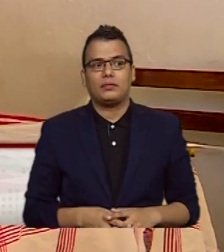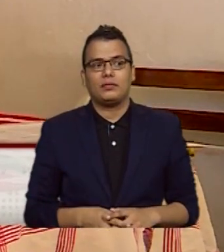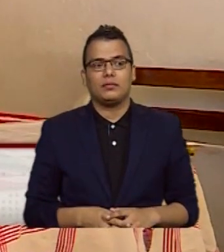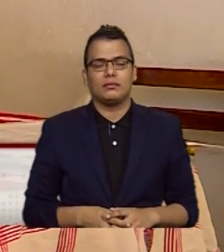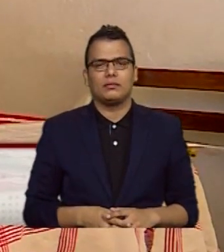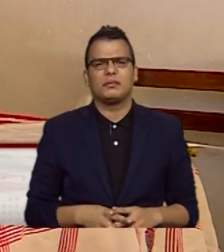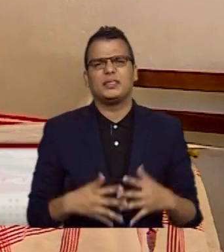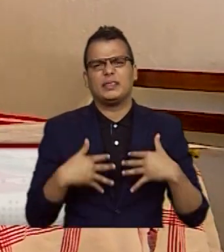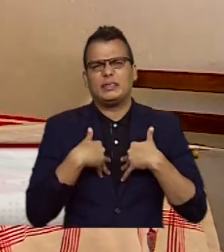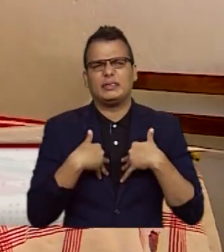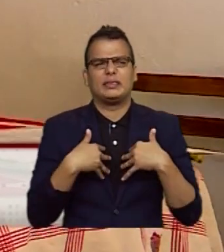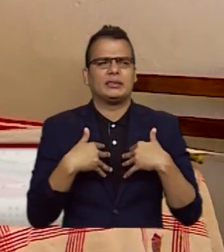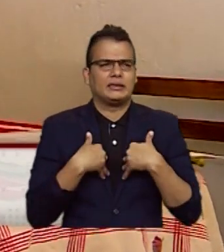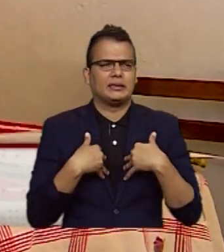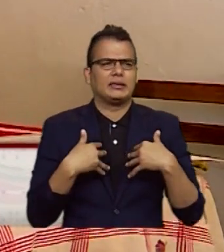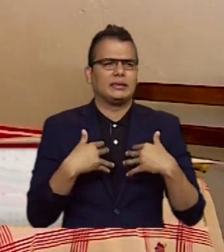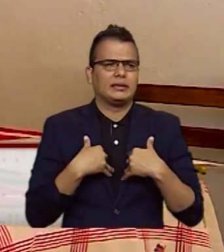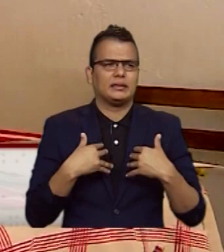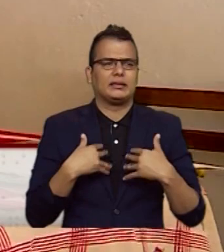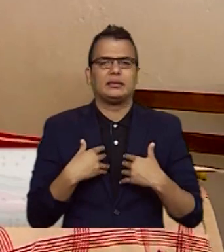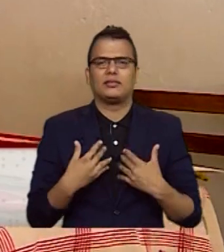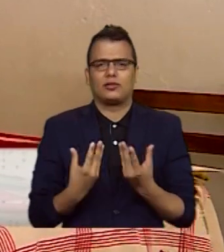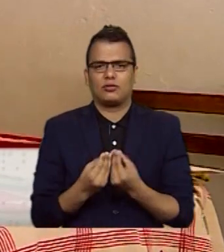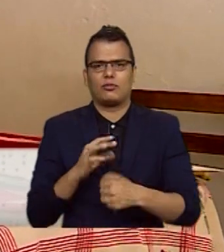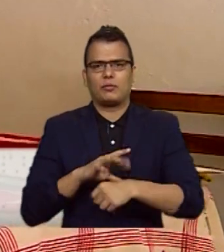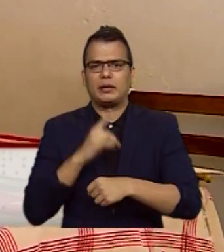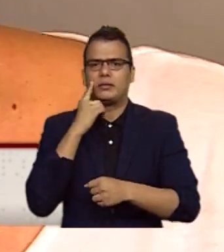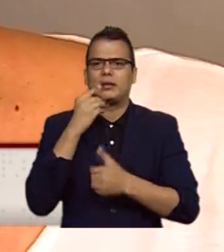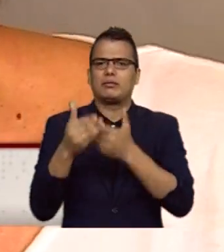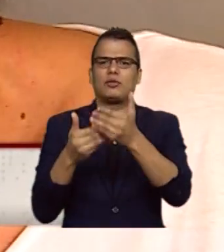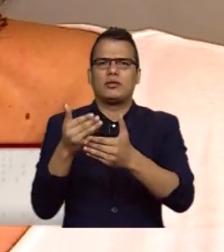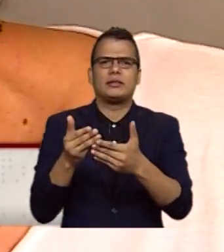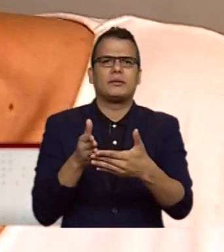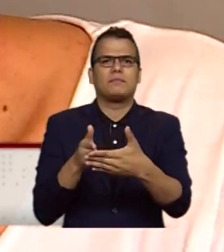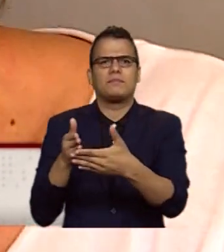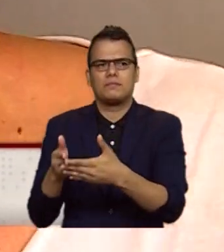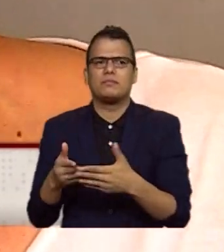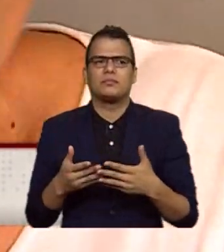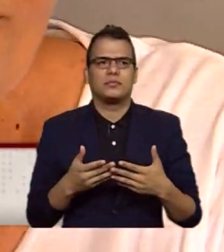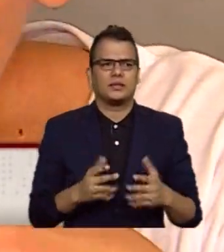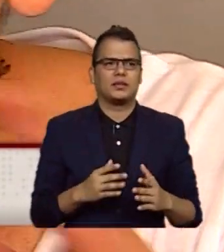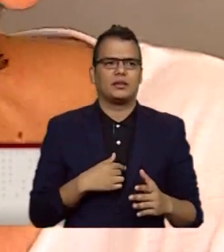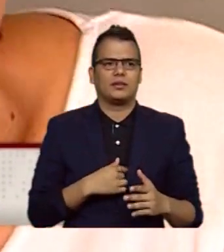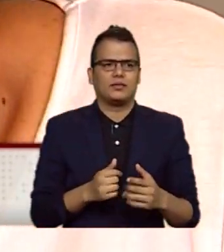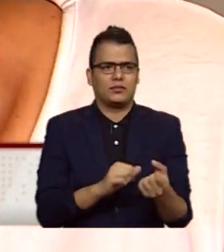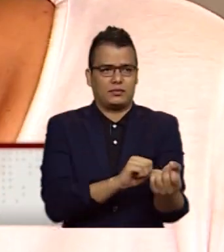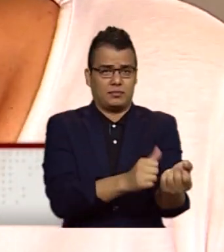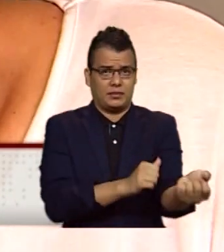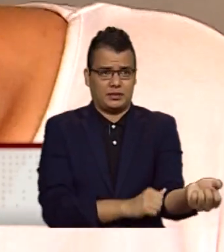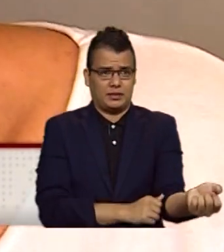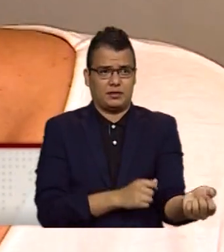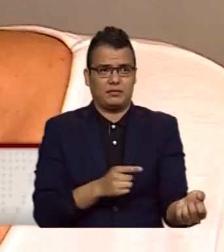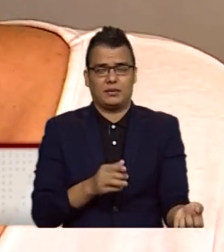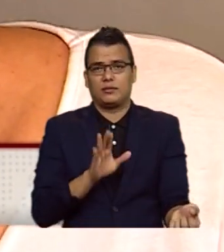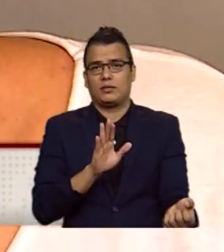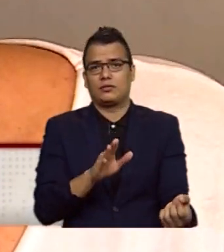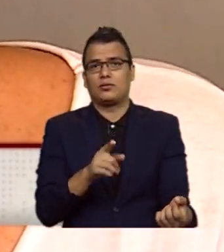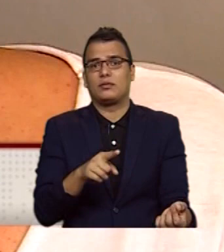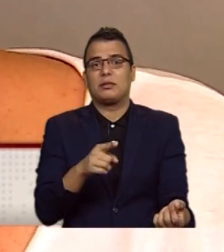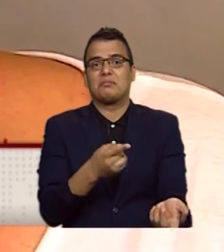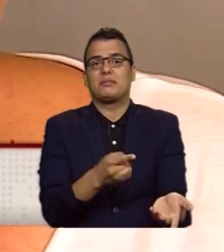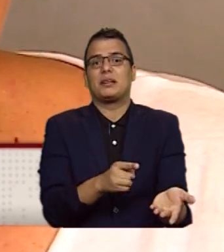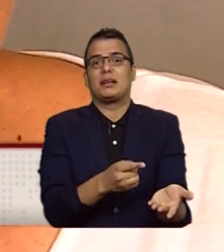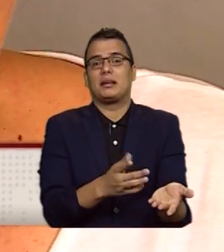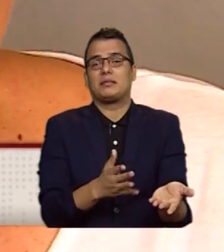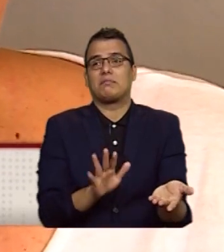Su padecimiento se transformó en un laberinto para los médicos y para ella. Resulté con una arteria que eso no, eso qué es, ni ellos sabían